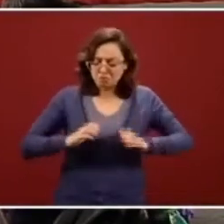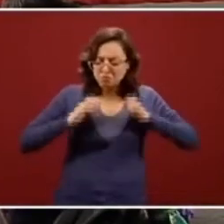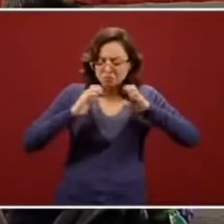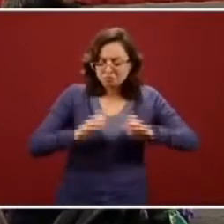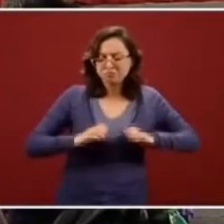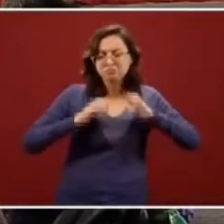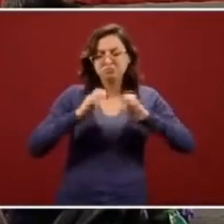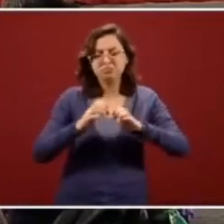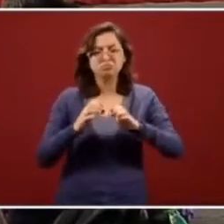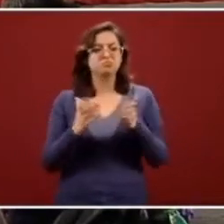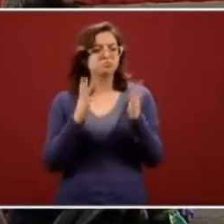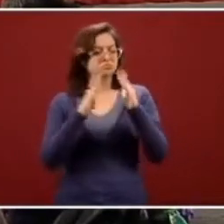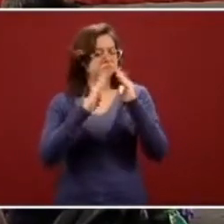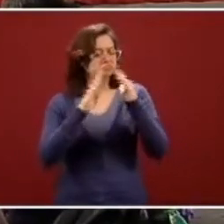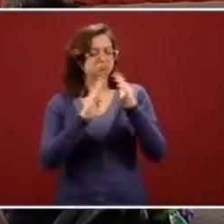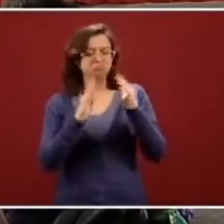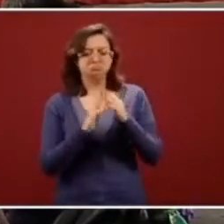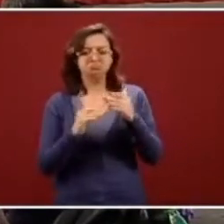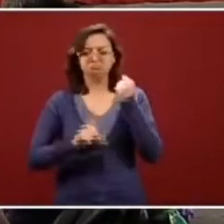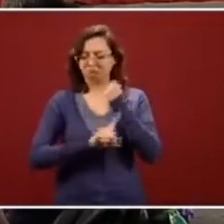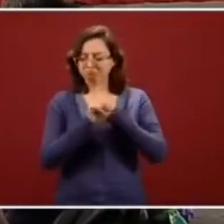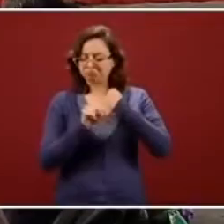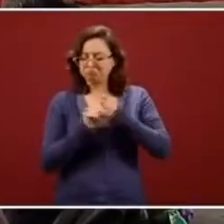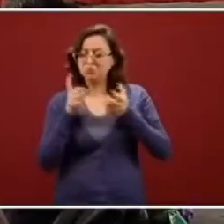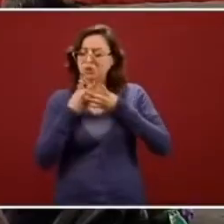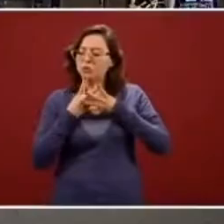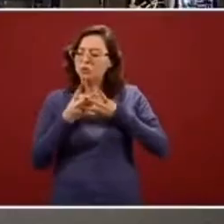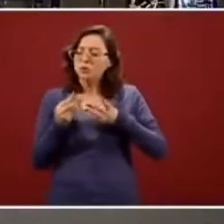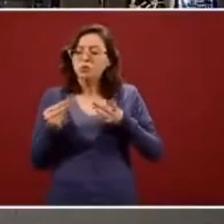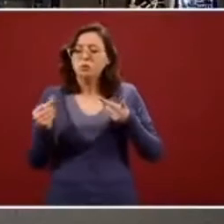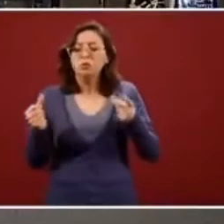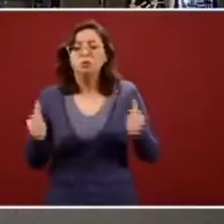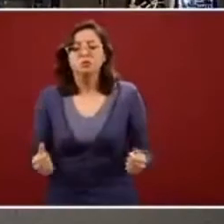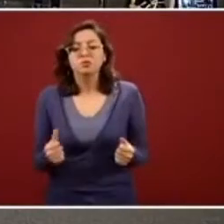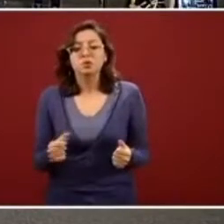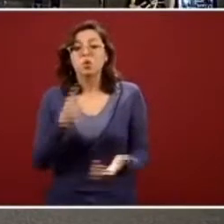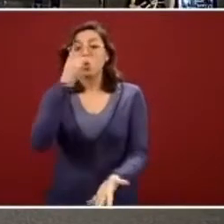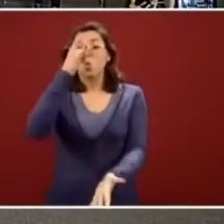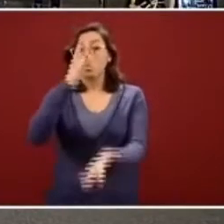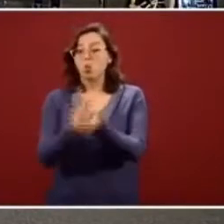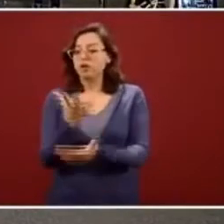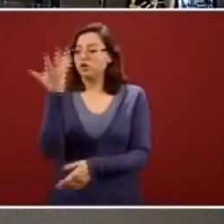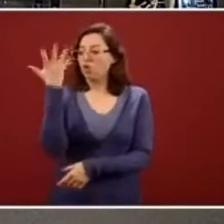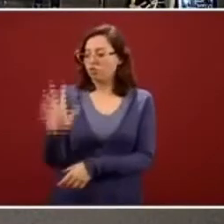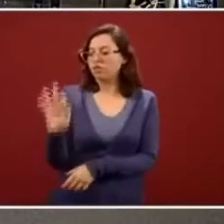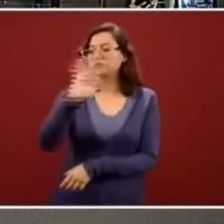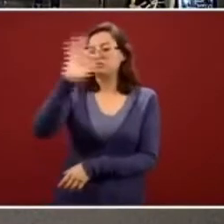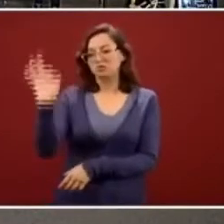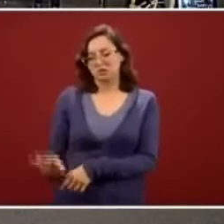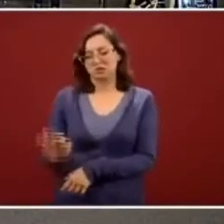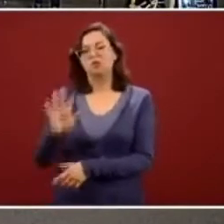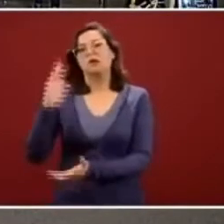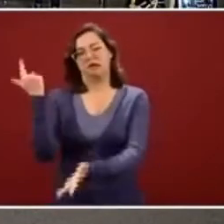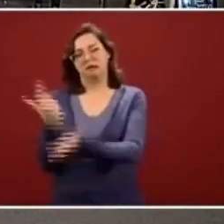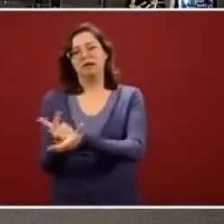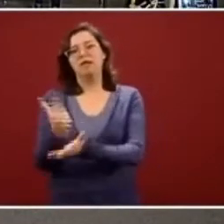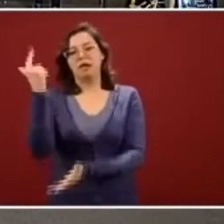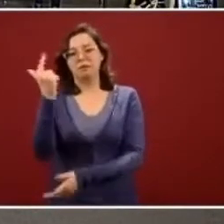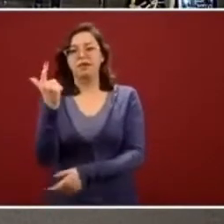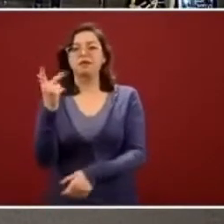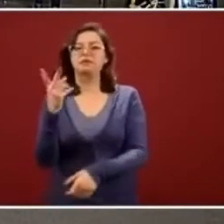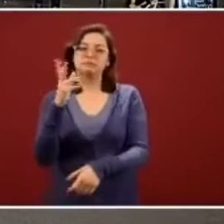su problema en su domicilio con sintomatología muy leve, y solo un 10% ha tenido que demandar atención médica en un